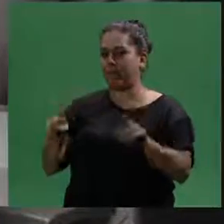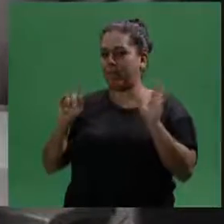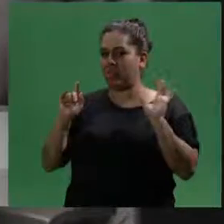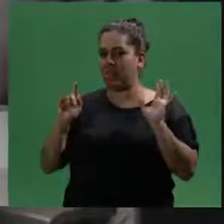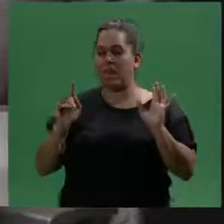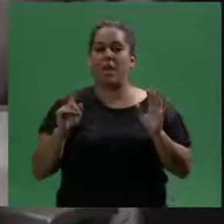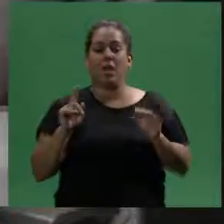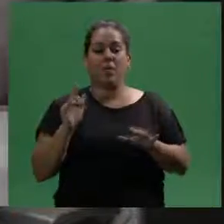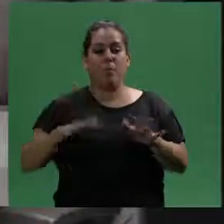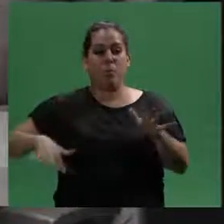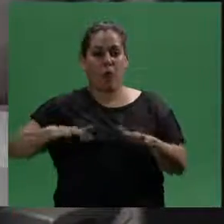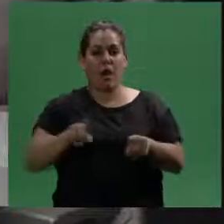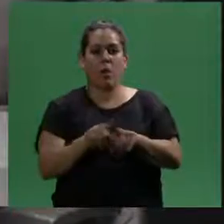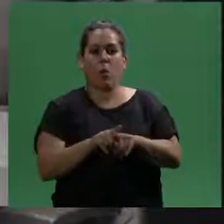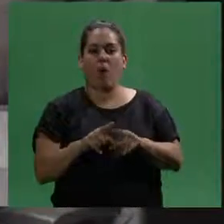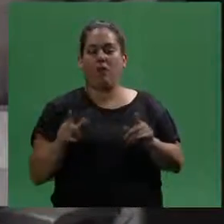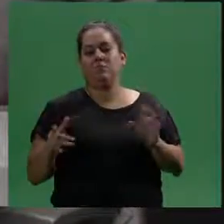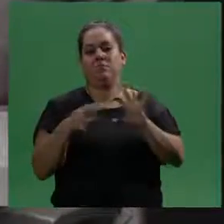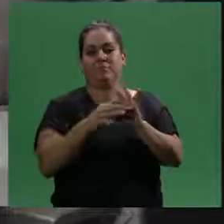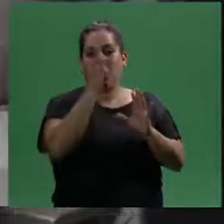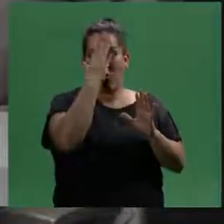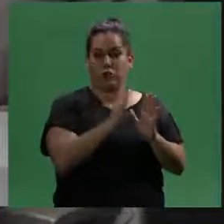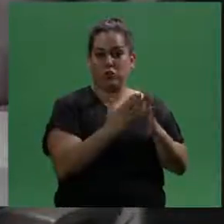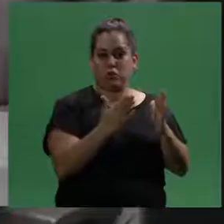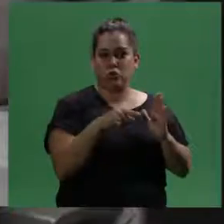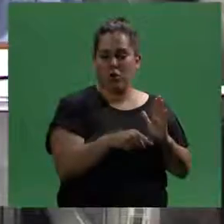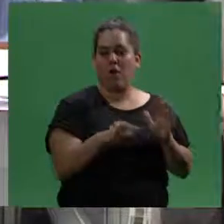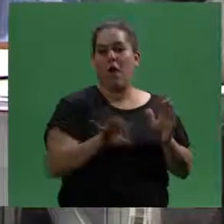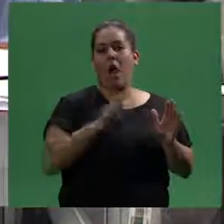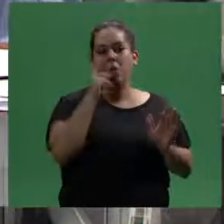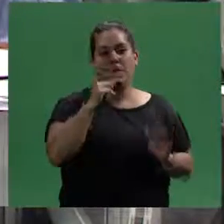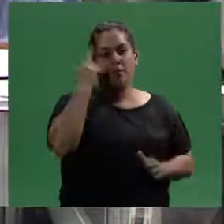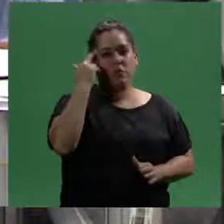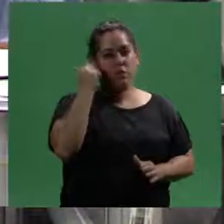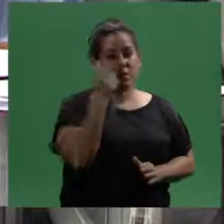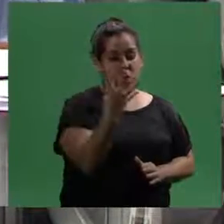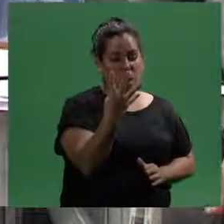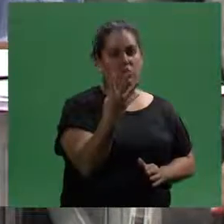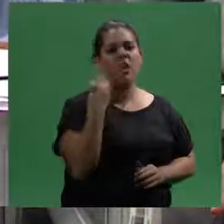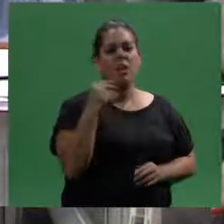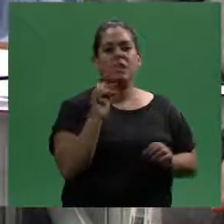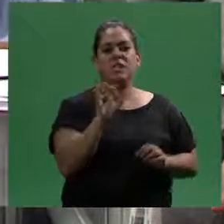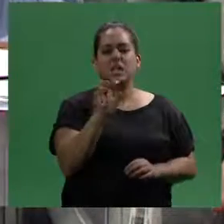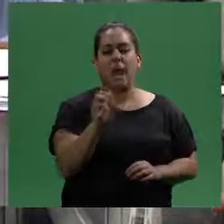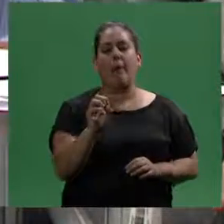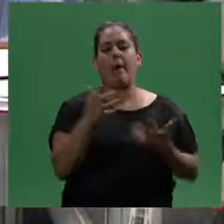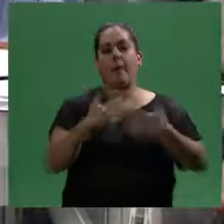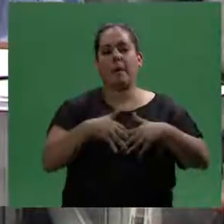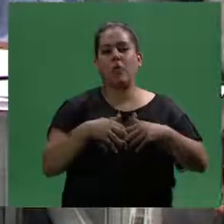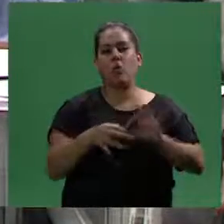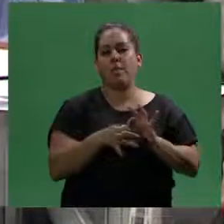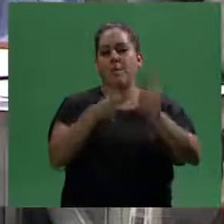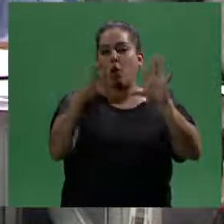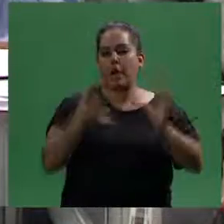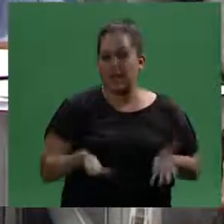unas características distintas. La iniciativa es un procedimiento que viene incorporado a la Constitución en la reforma del año 1994. Son